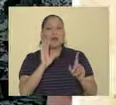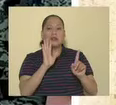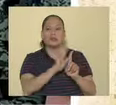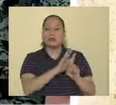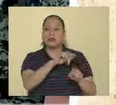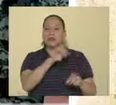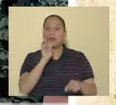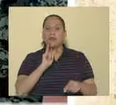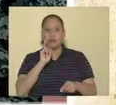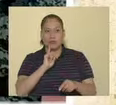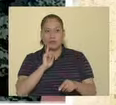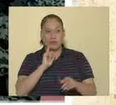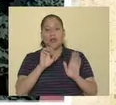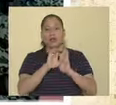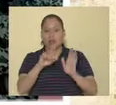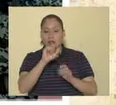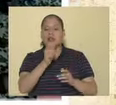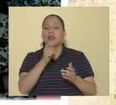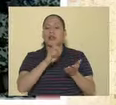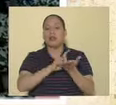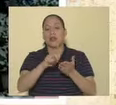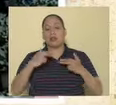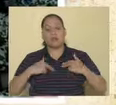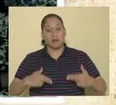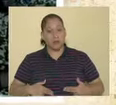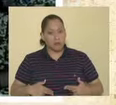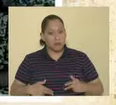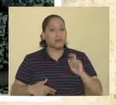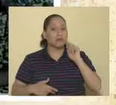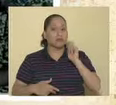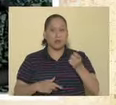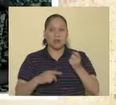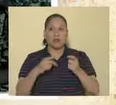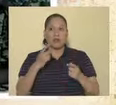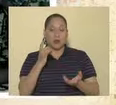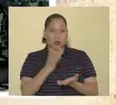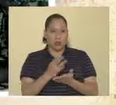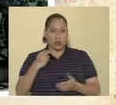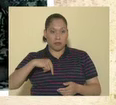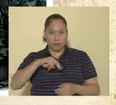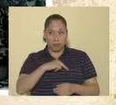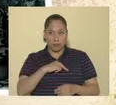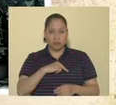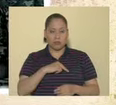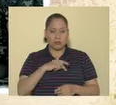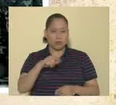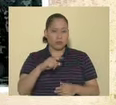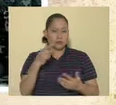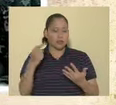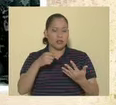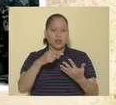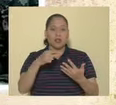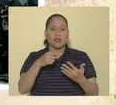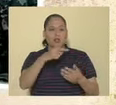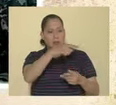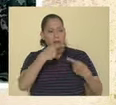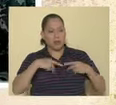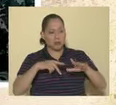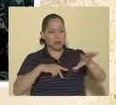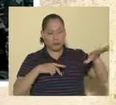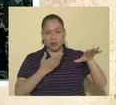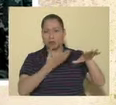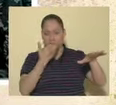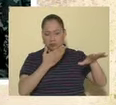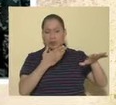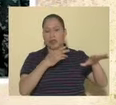sexual, tiendo a que los derechos humanos no solamente los tenemos en nuestro actuar con la población civil, sino que en el